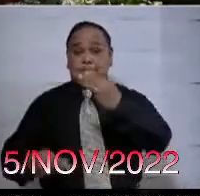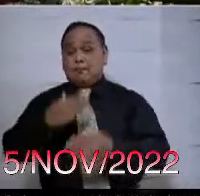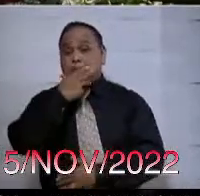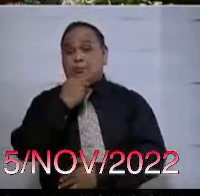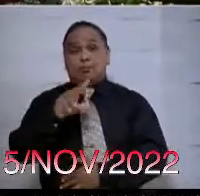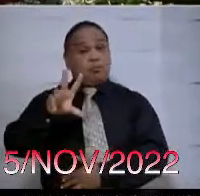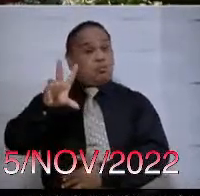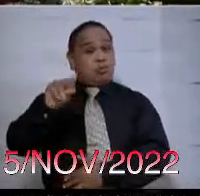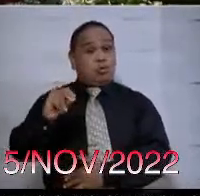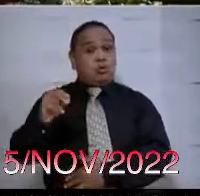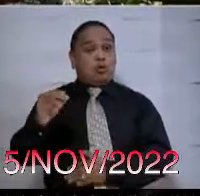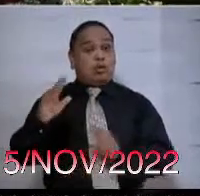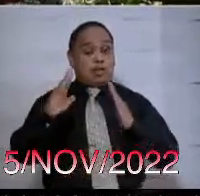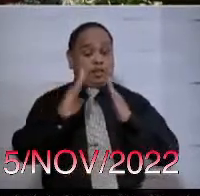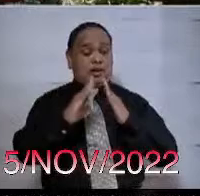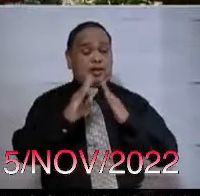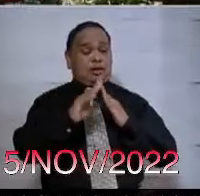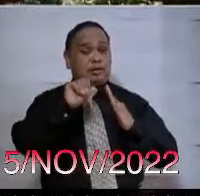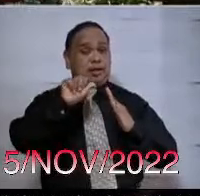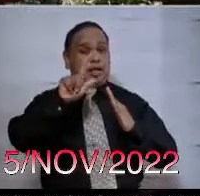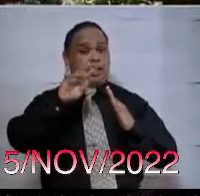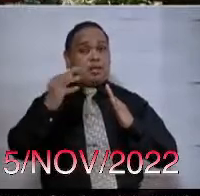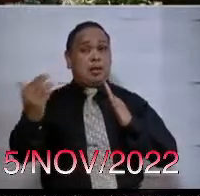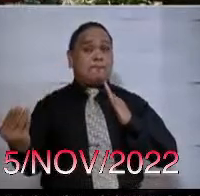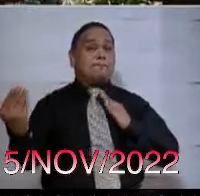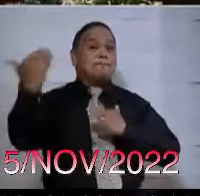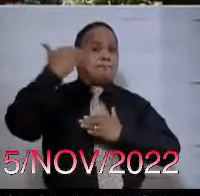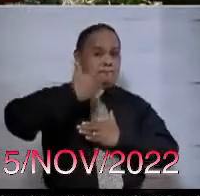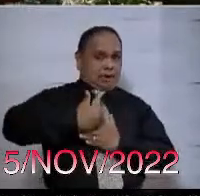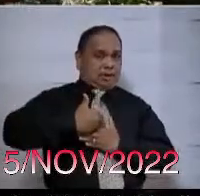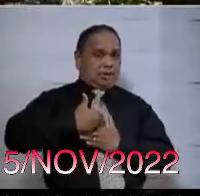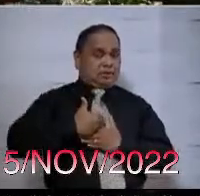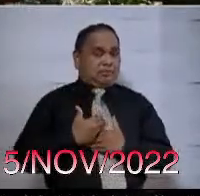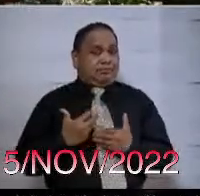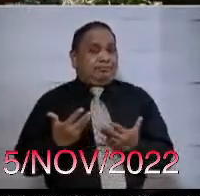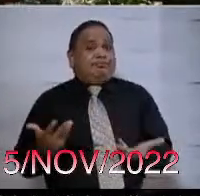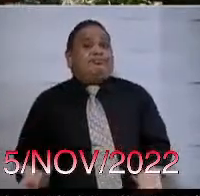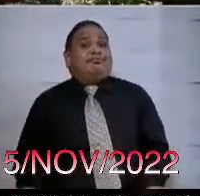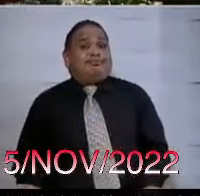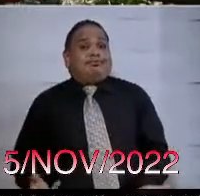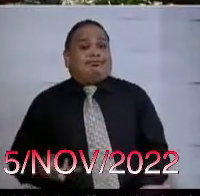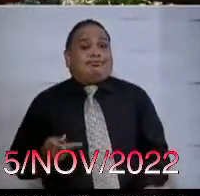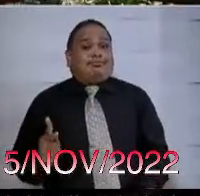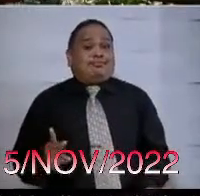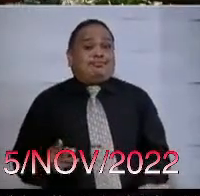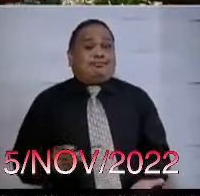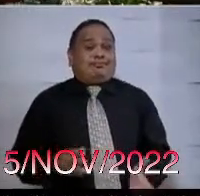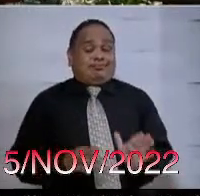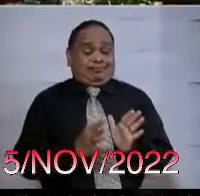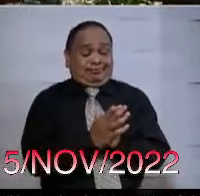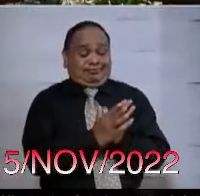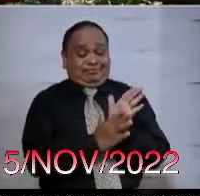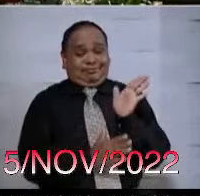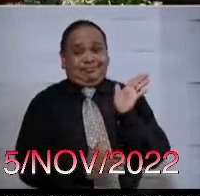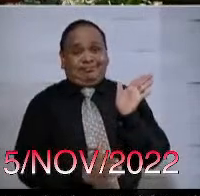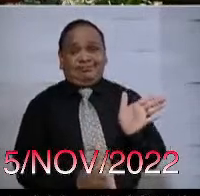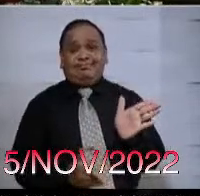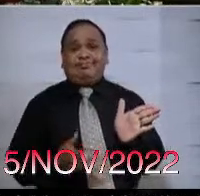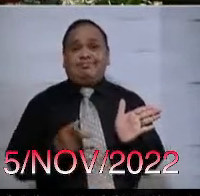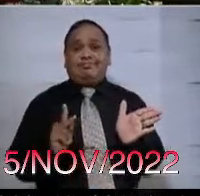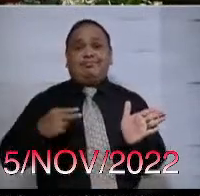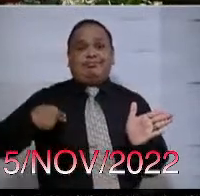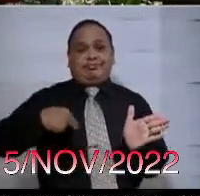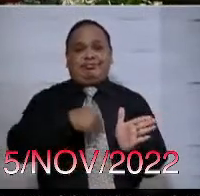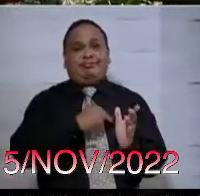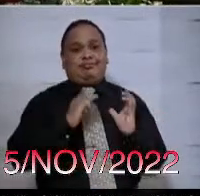va a la casa de Alito, ¿no? ¿De qué estamos hablando? ¡Qué degradación! Y son poco